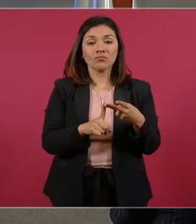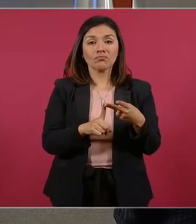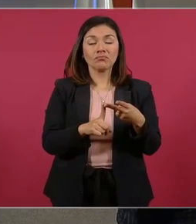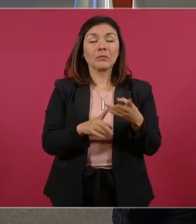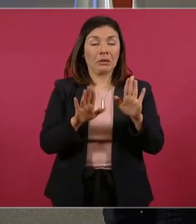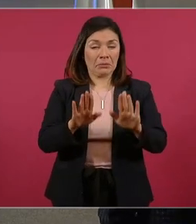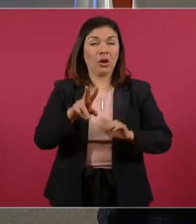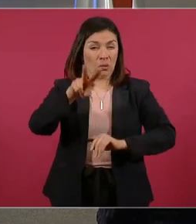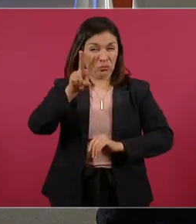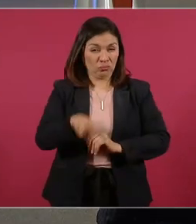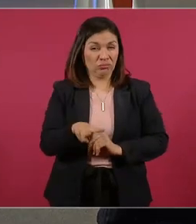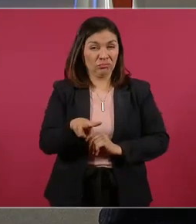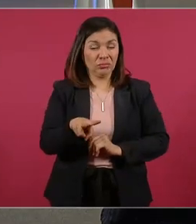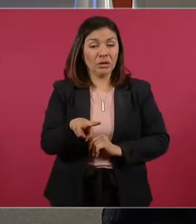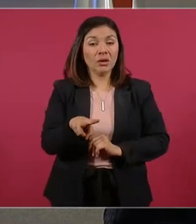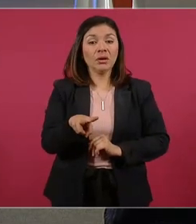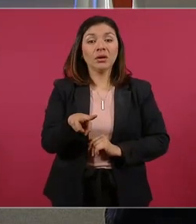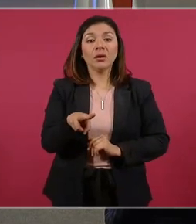estricto,